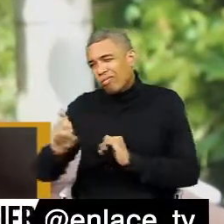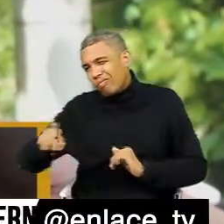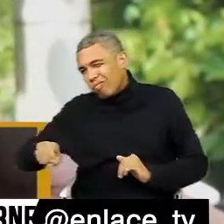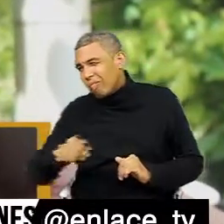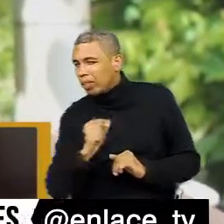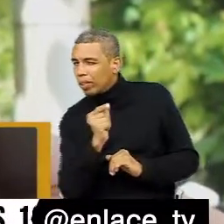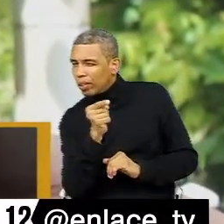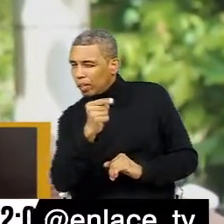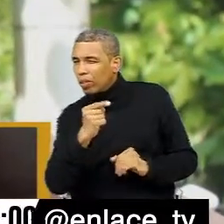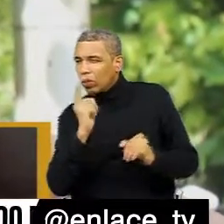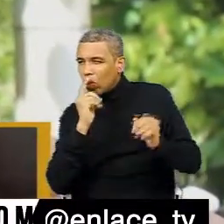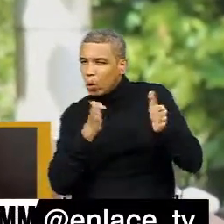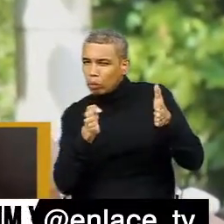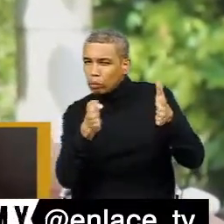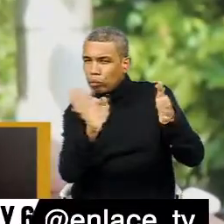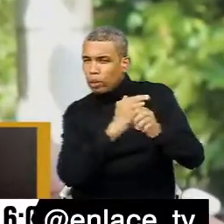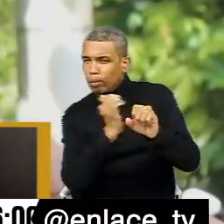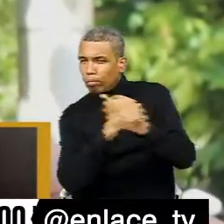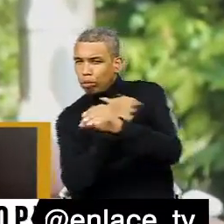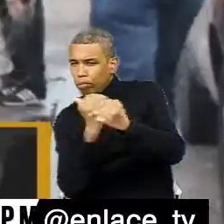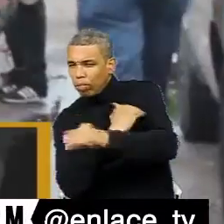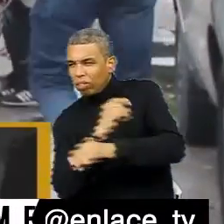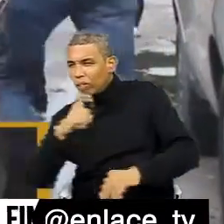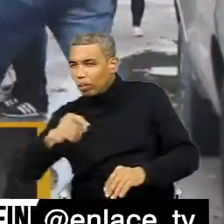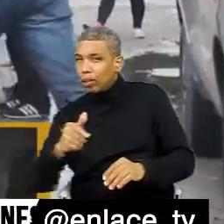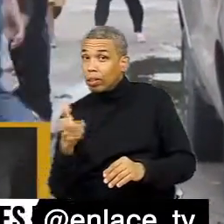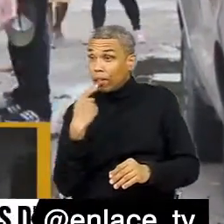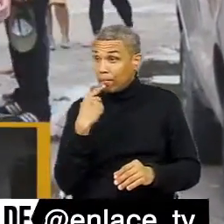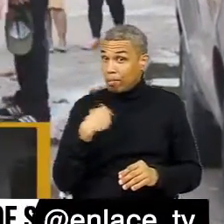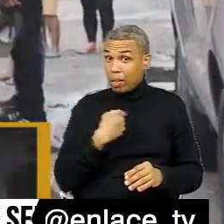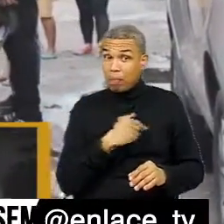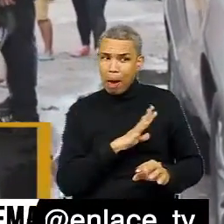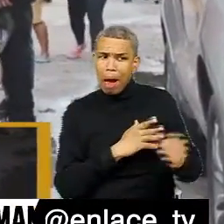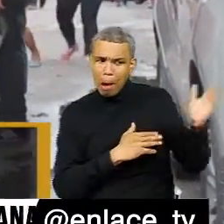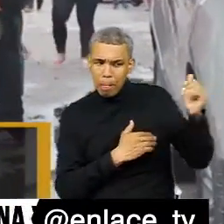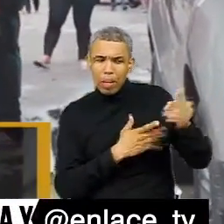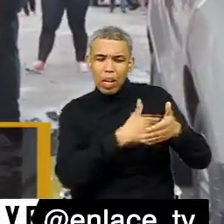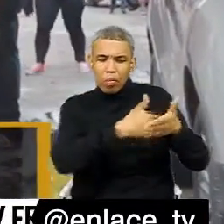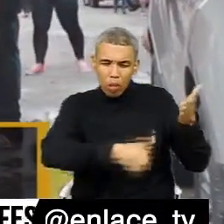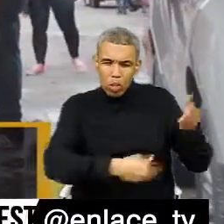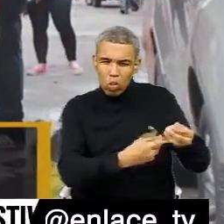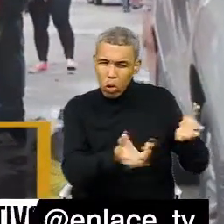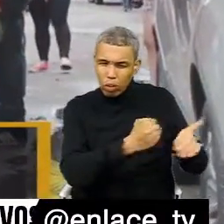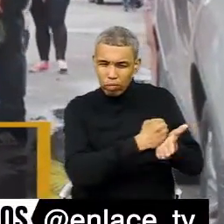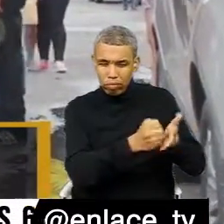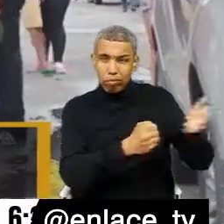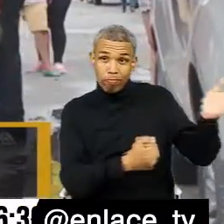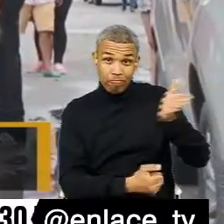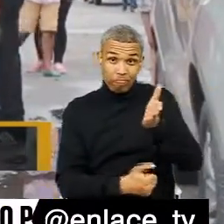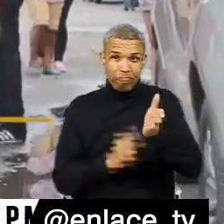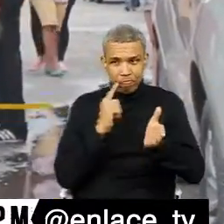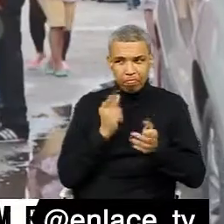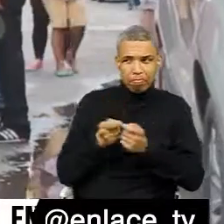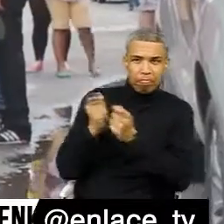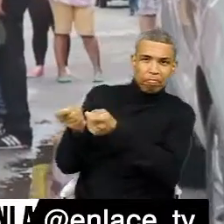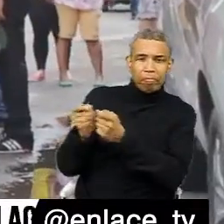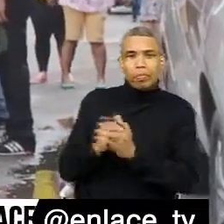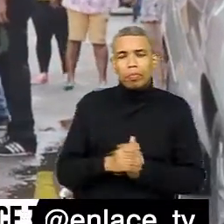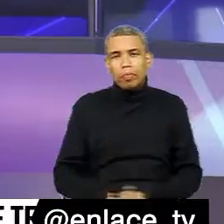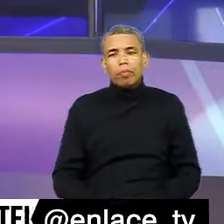a un funcionario a que tuviera pendiente algunos documentos para entregarle la próxima semana. Otra de las obras visitadas fueron la de la Isla del Zapato, Novalito y Ciudadela